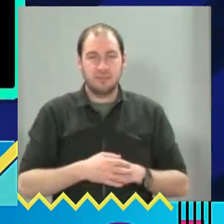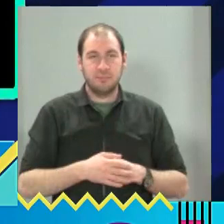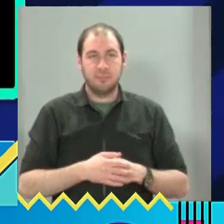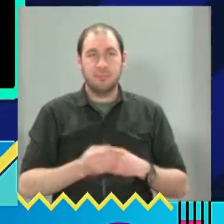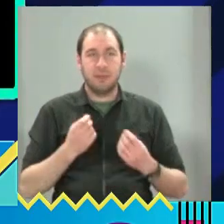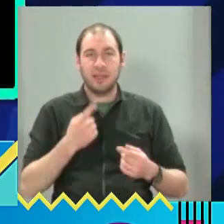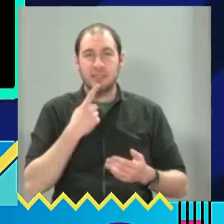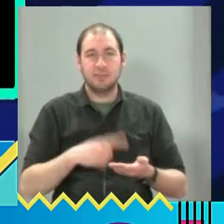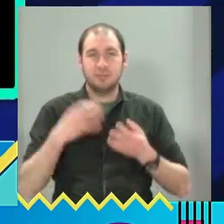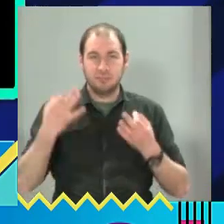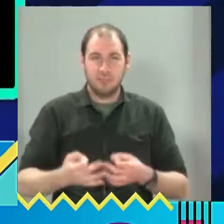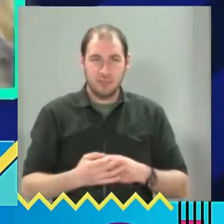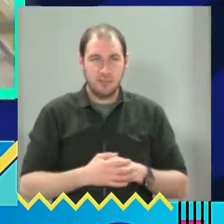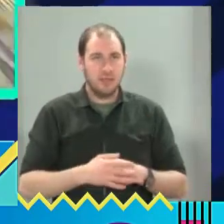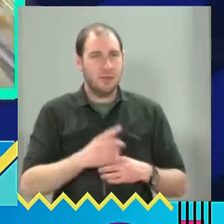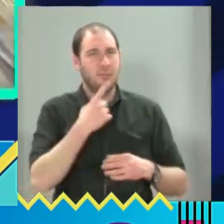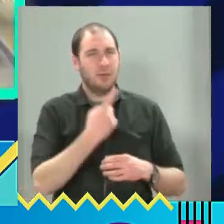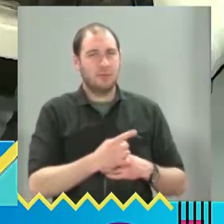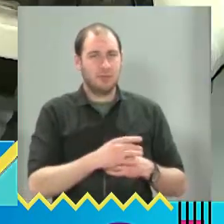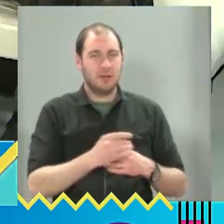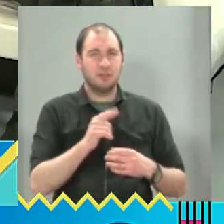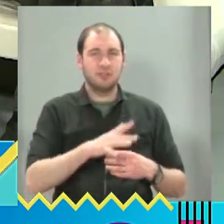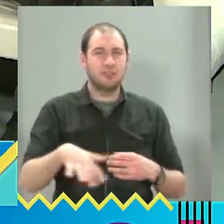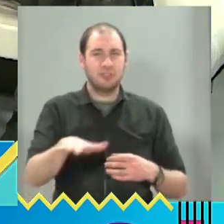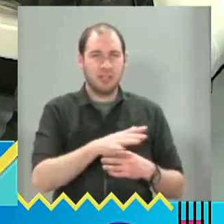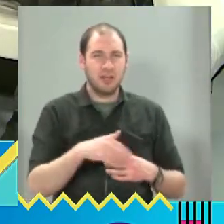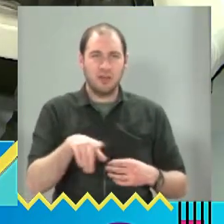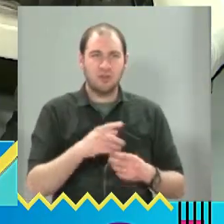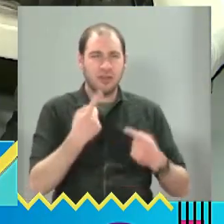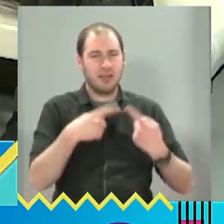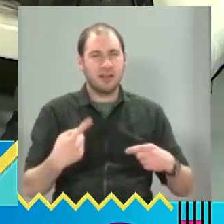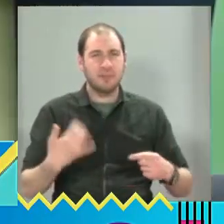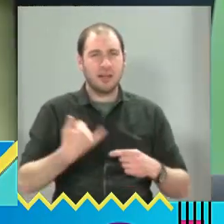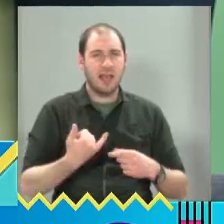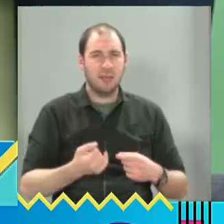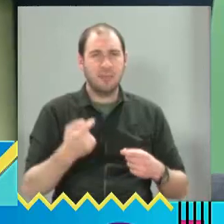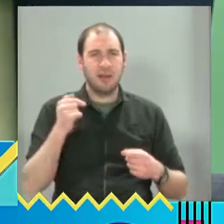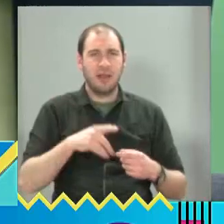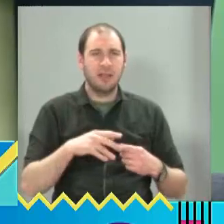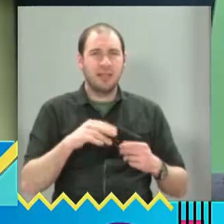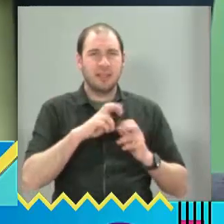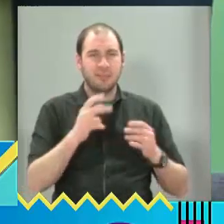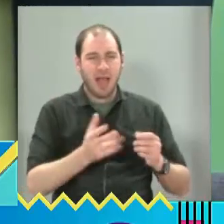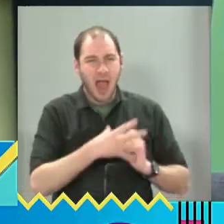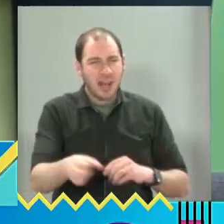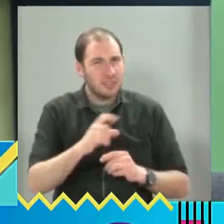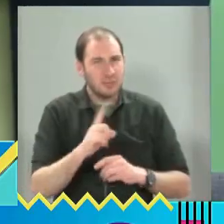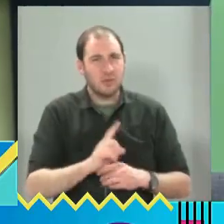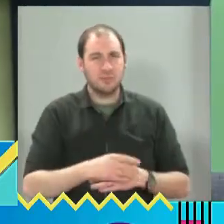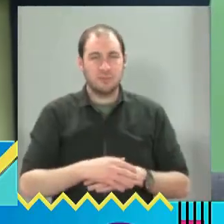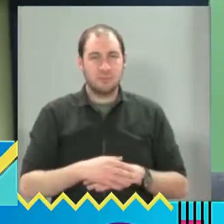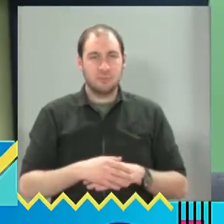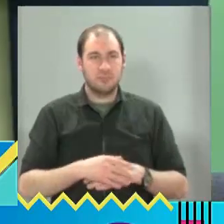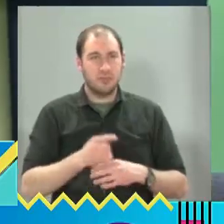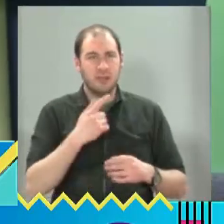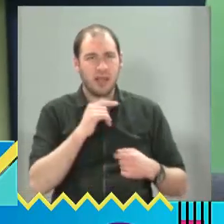para poder tomar la decisión correcta. Gisela, en ese aspecto, como sociedad, ¿tenemos las herramientas para no caer en el efecto arrastre?